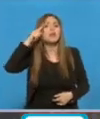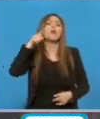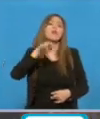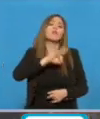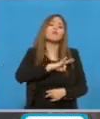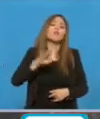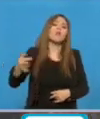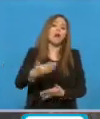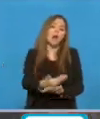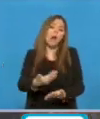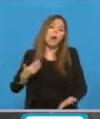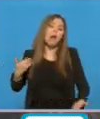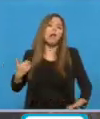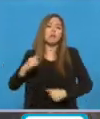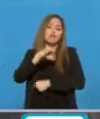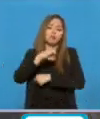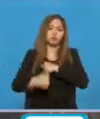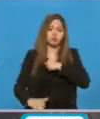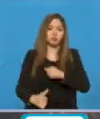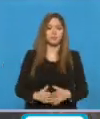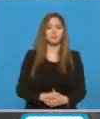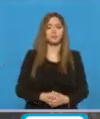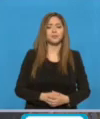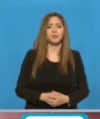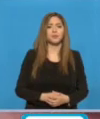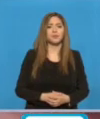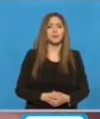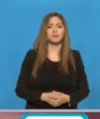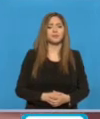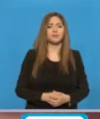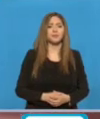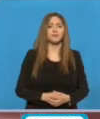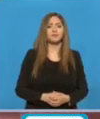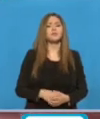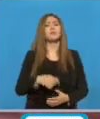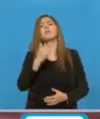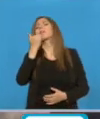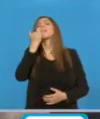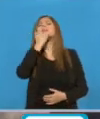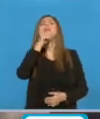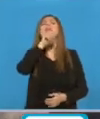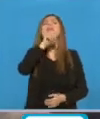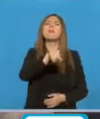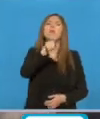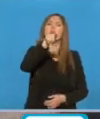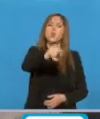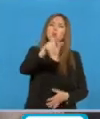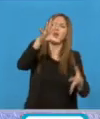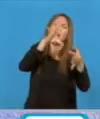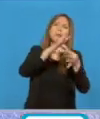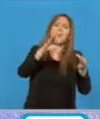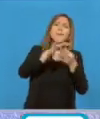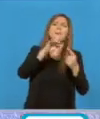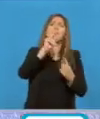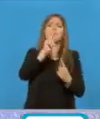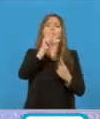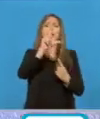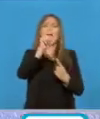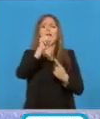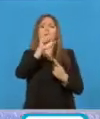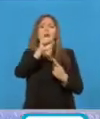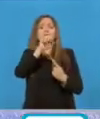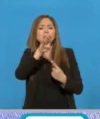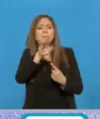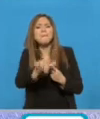plana hacer antes, ¿no? o baja. Así es. Muy Oye, bien. y nos habías platicado de otros procedimientos como el plasma,